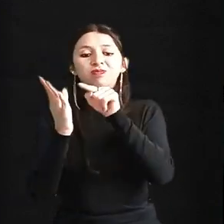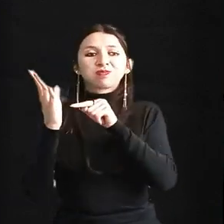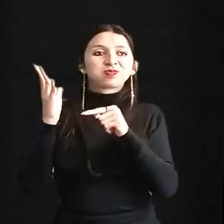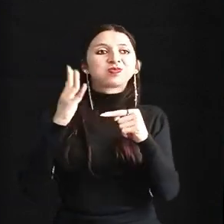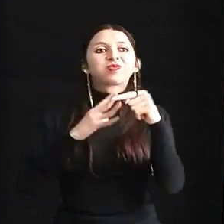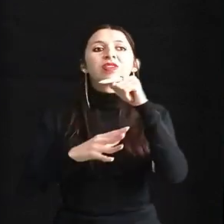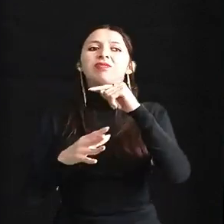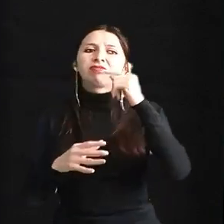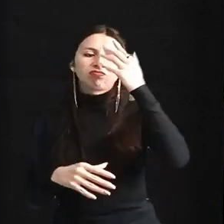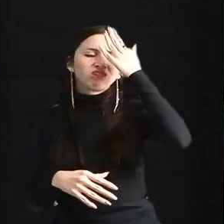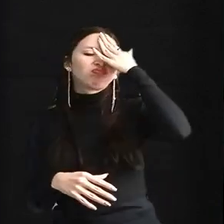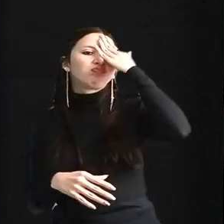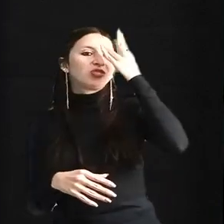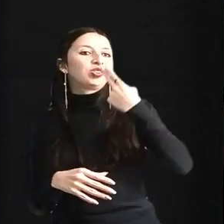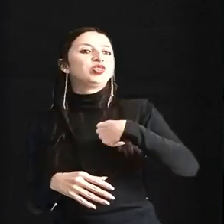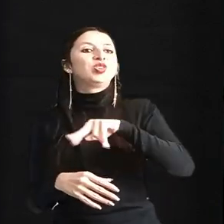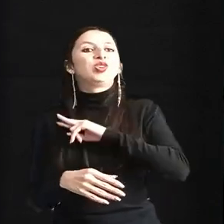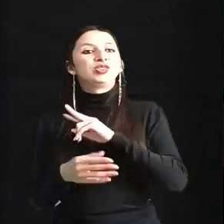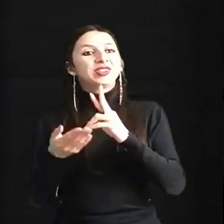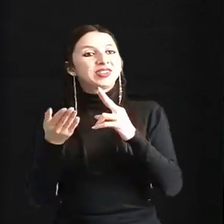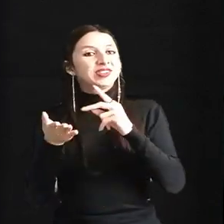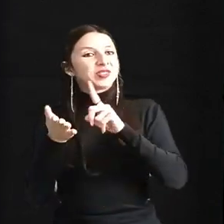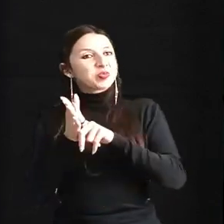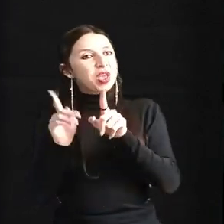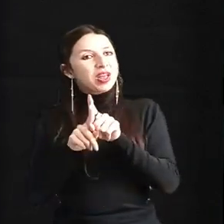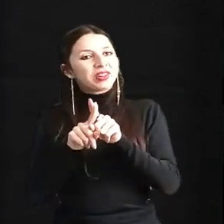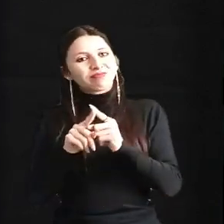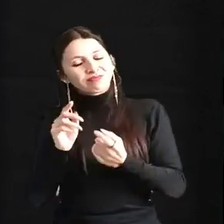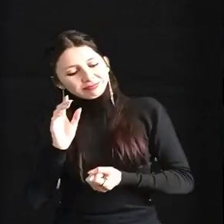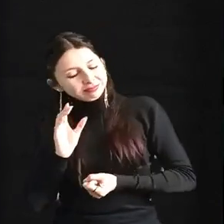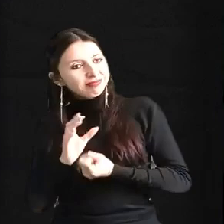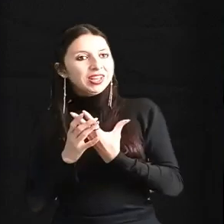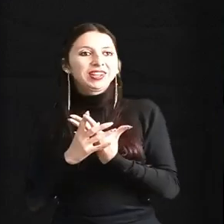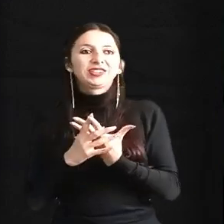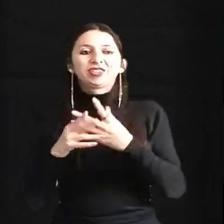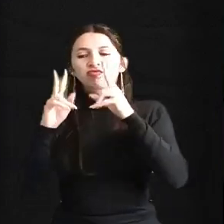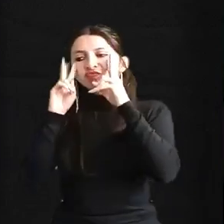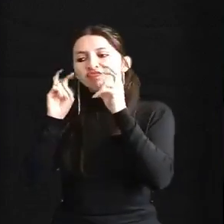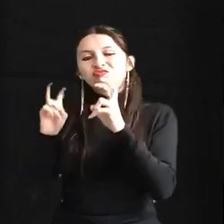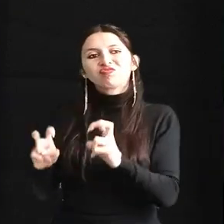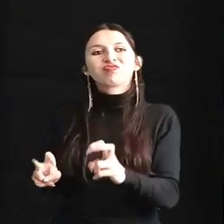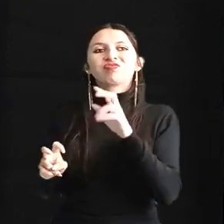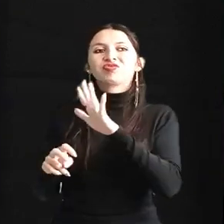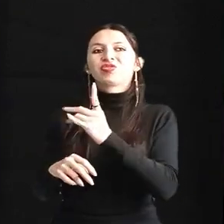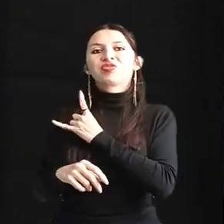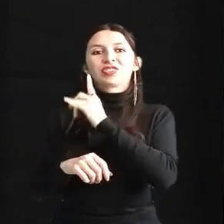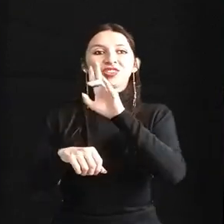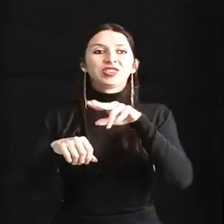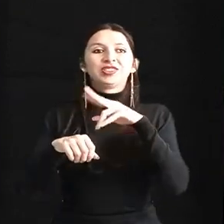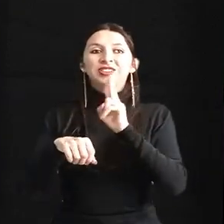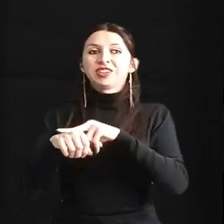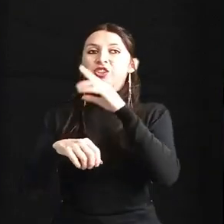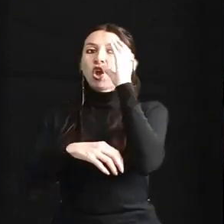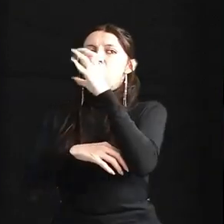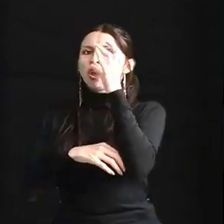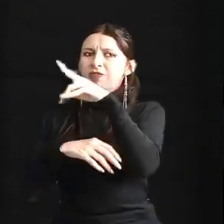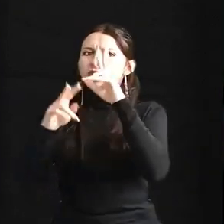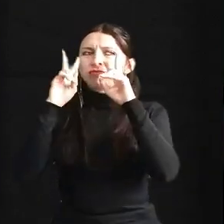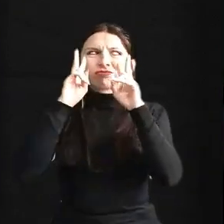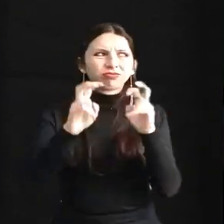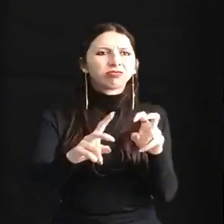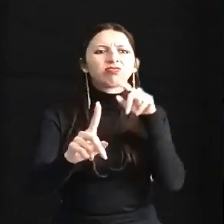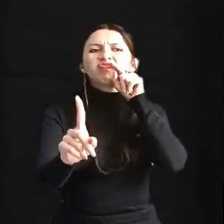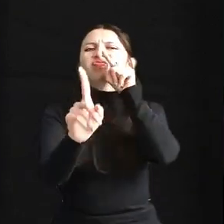y saber que lo que estamos escribiendo desde acá que las investigaciones que se hacen tanto en la universidad como en Colombia